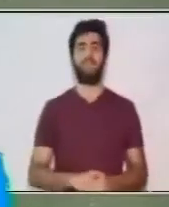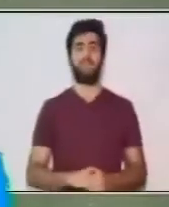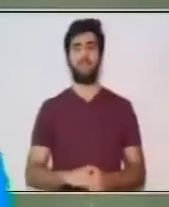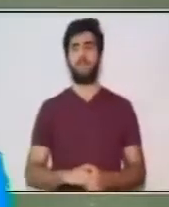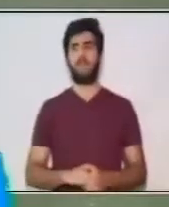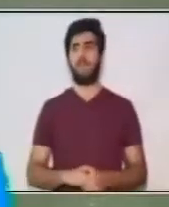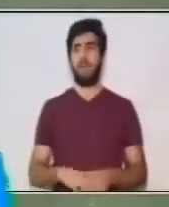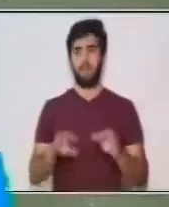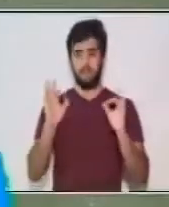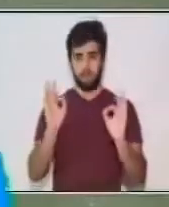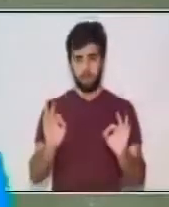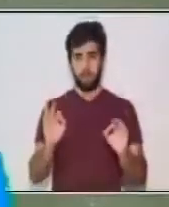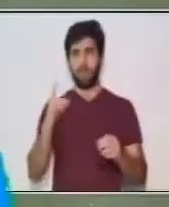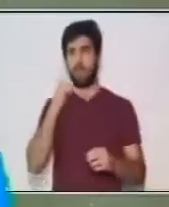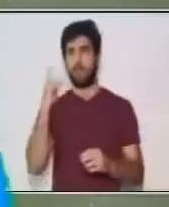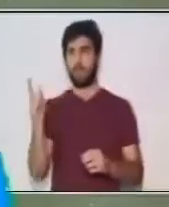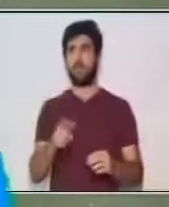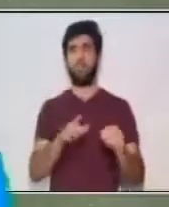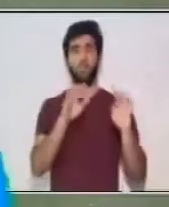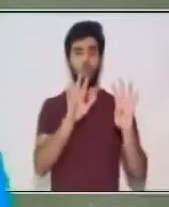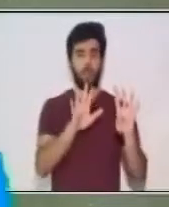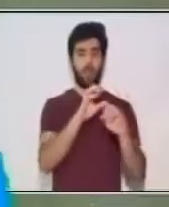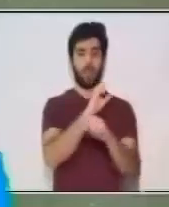9 por